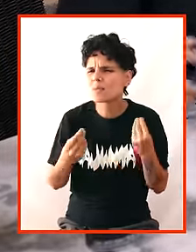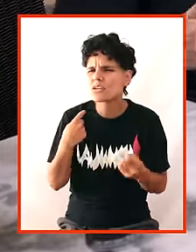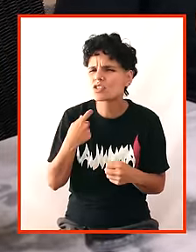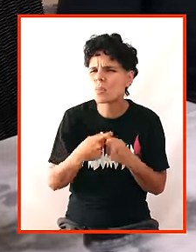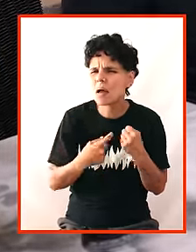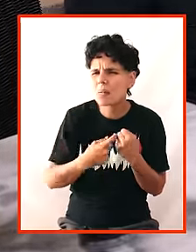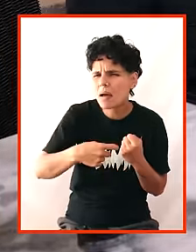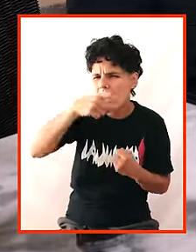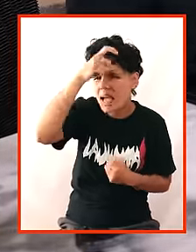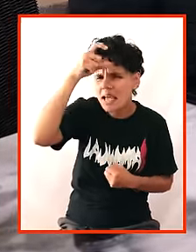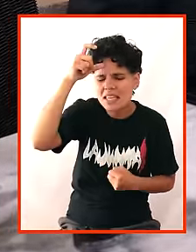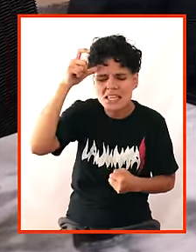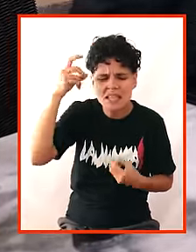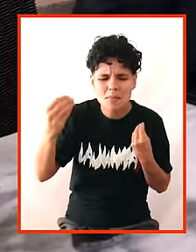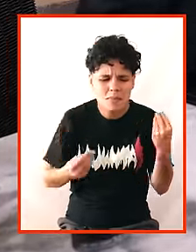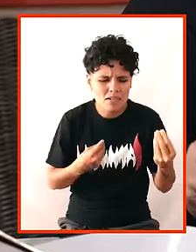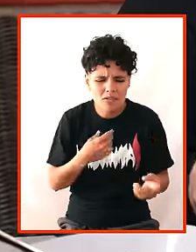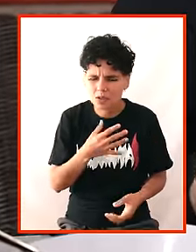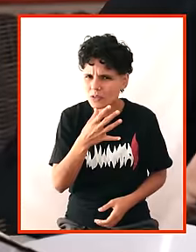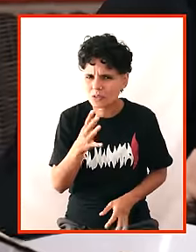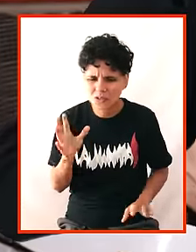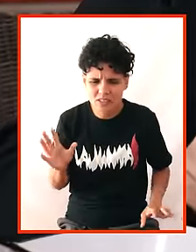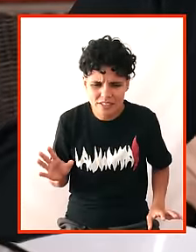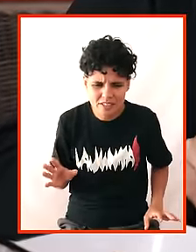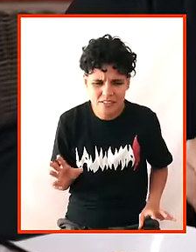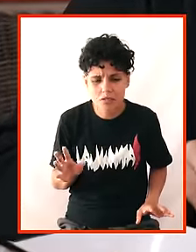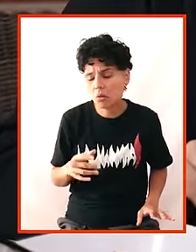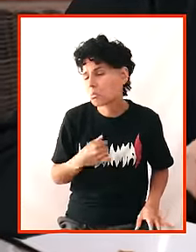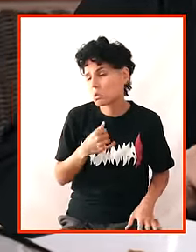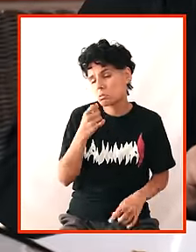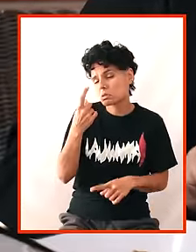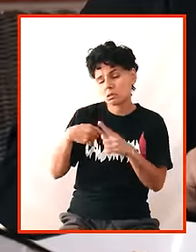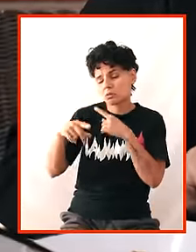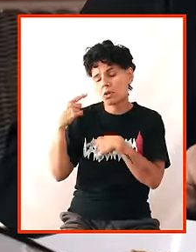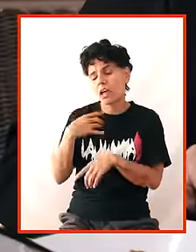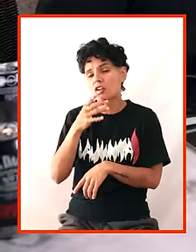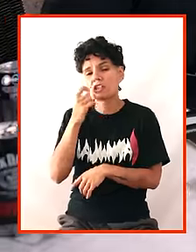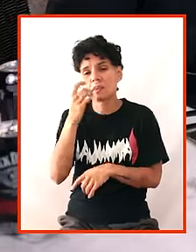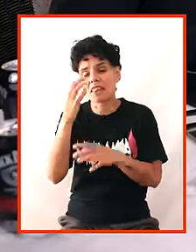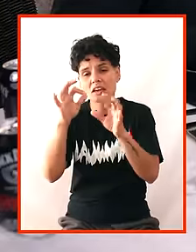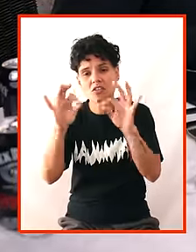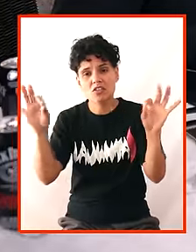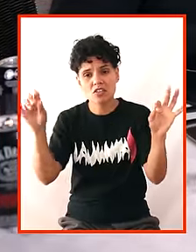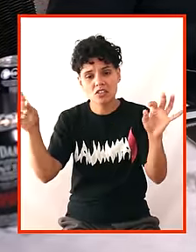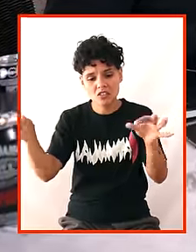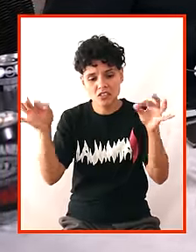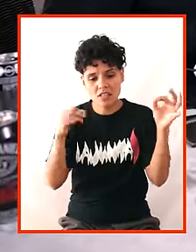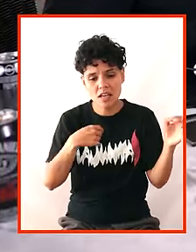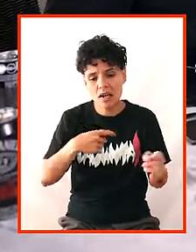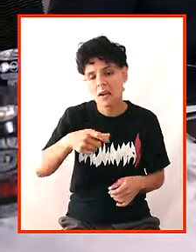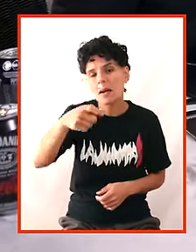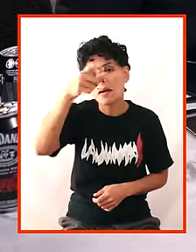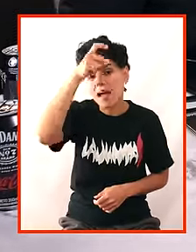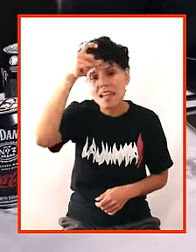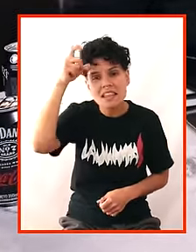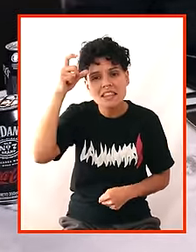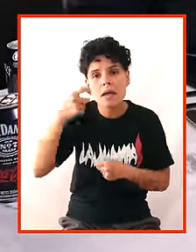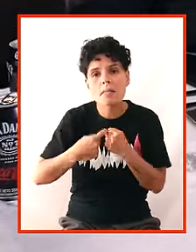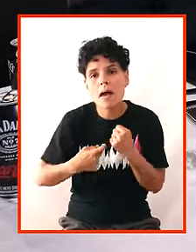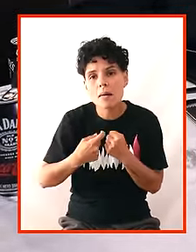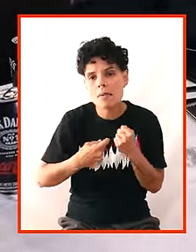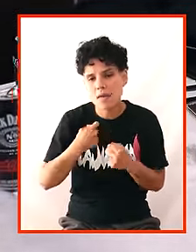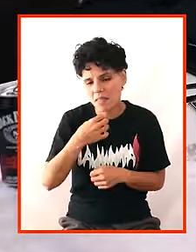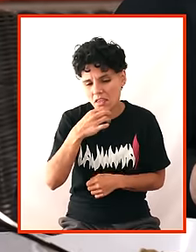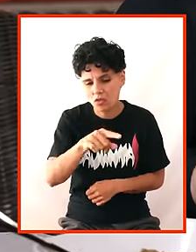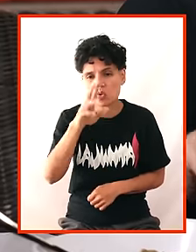de las papas de Cañete, o algo empecemos así. Empecemos con la situación. Porque... No sé, yo no conozco la historia. Una vez con Aysel, no sé. De las papas Cañetina nomás, eso nomás dijo. Lo